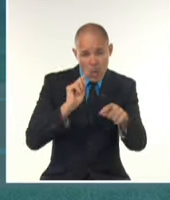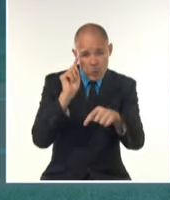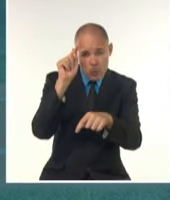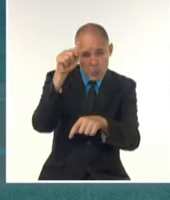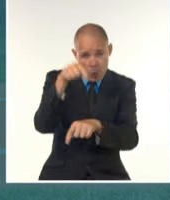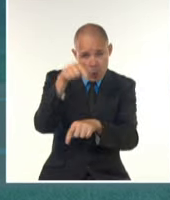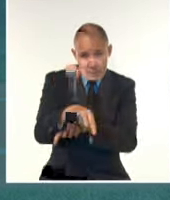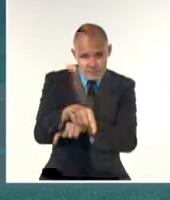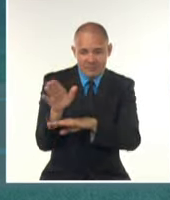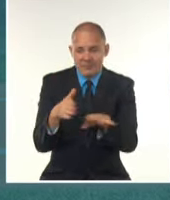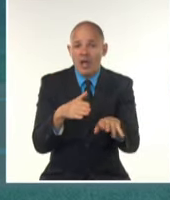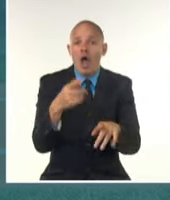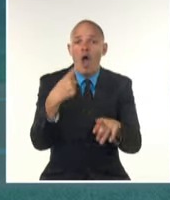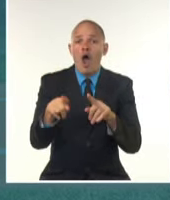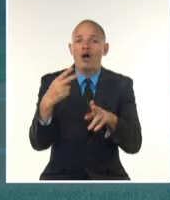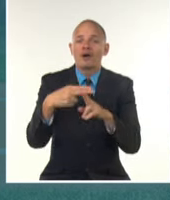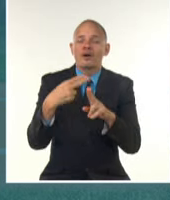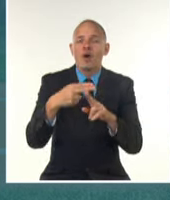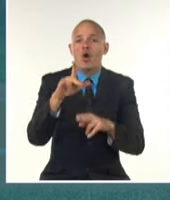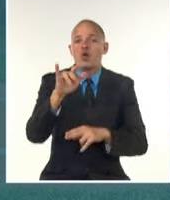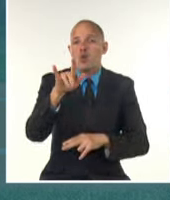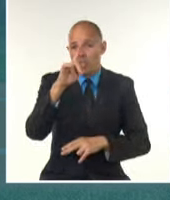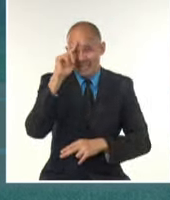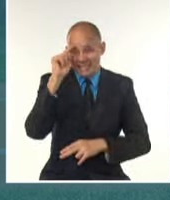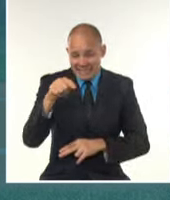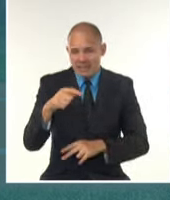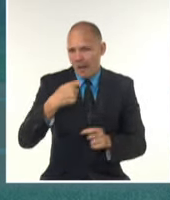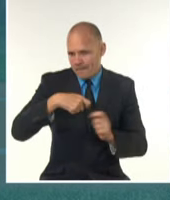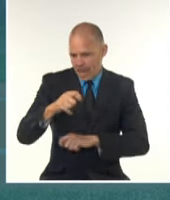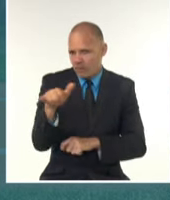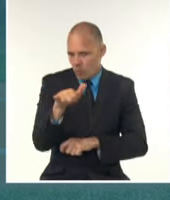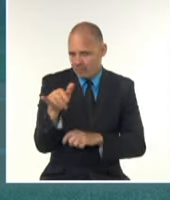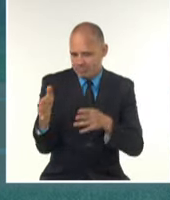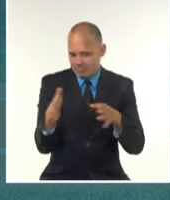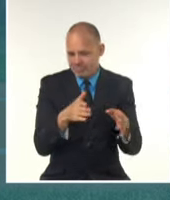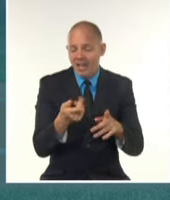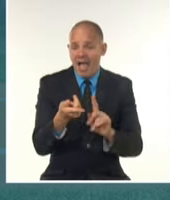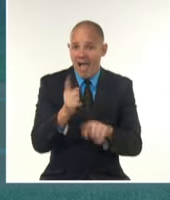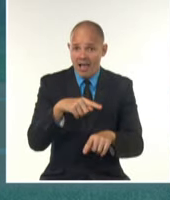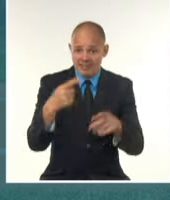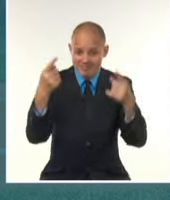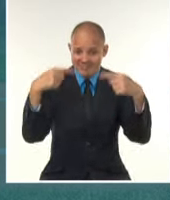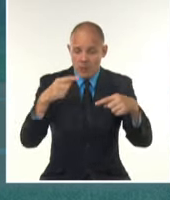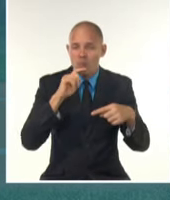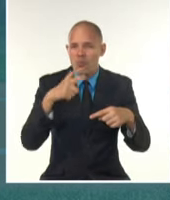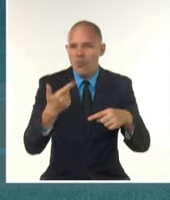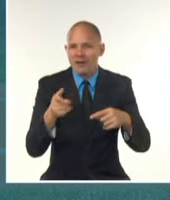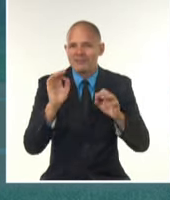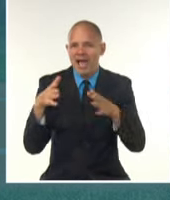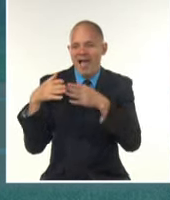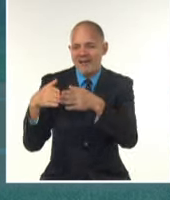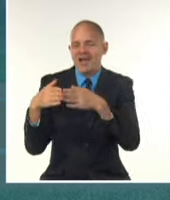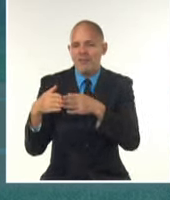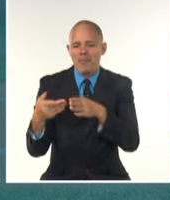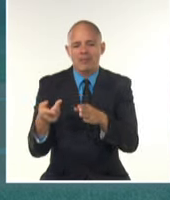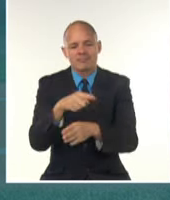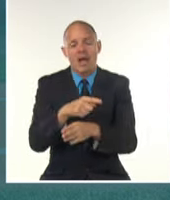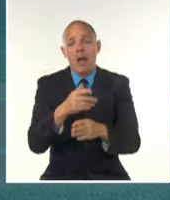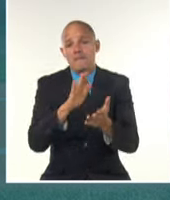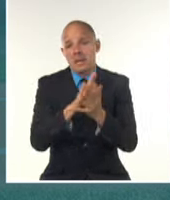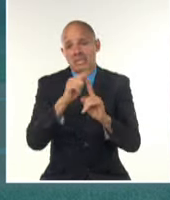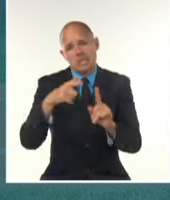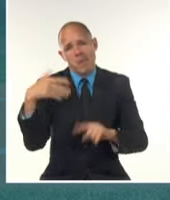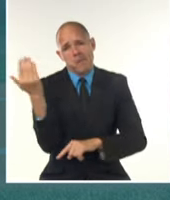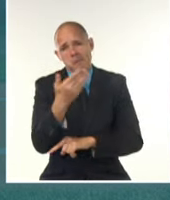mientras Luis González la votó por los derrotados. Por su parte, ayer Granma venció 18-10 a Matanzas y hoy los cocodrilos